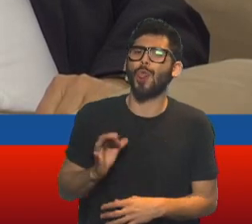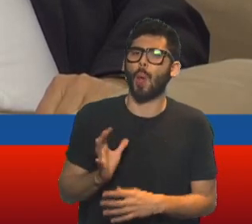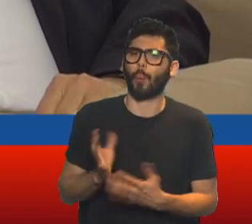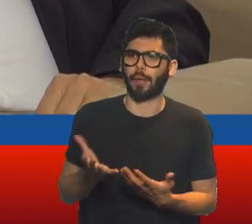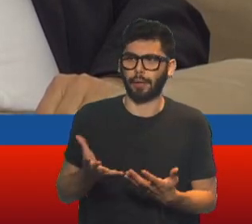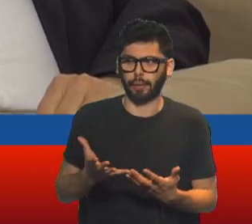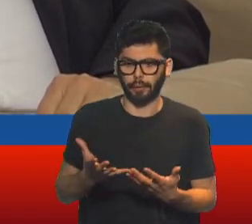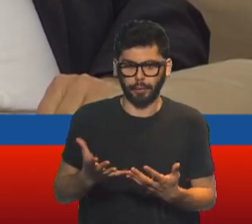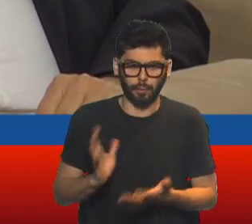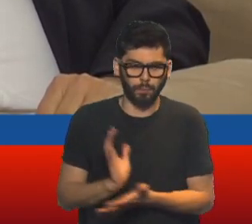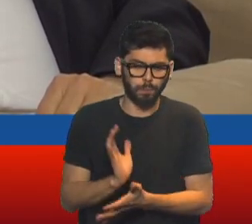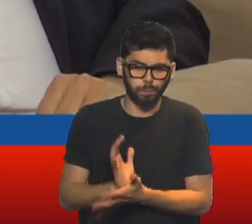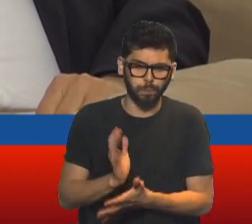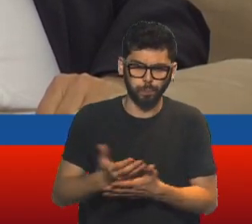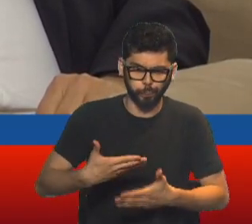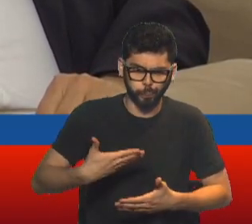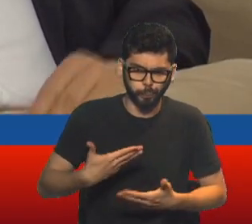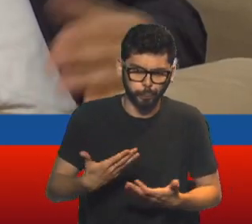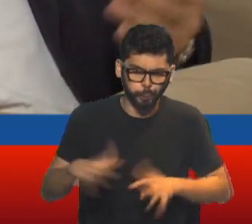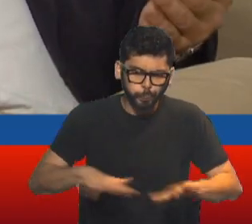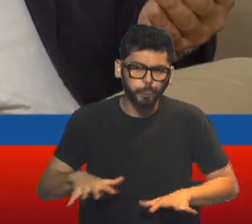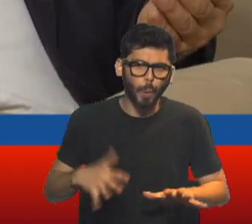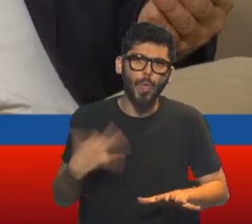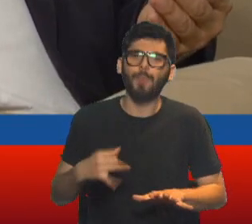Digo, yo te escucho con mucha atención, pero también hay